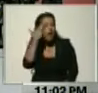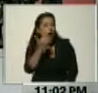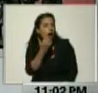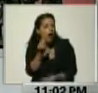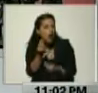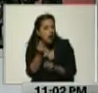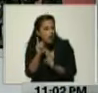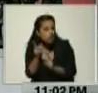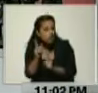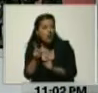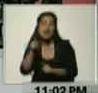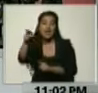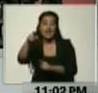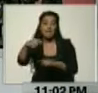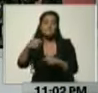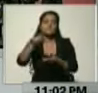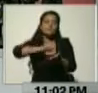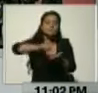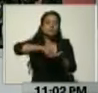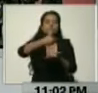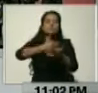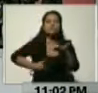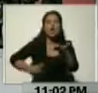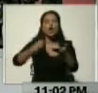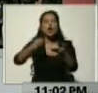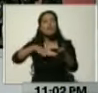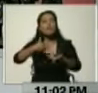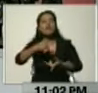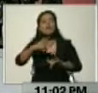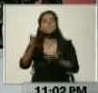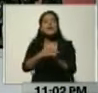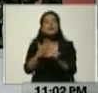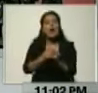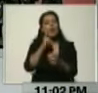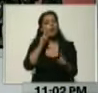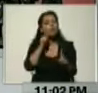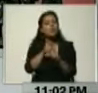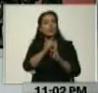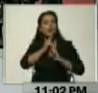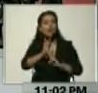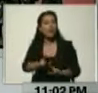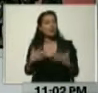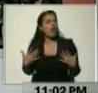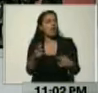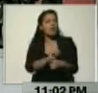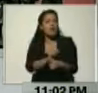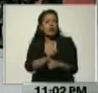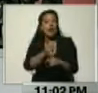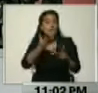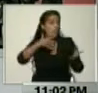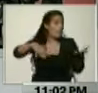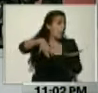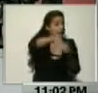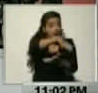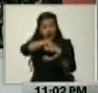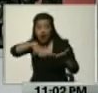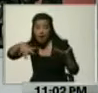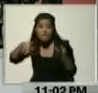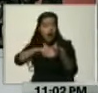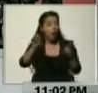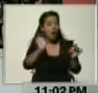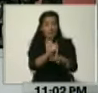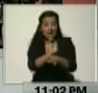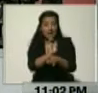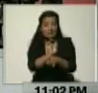y respuesta temprana de conflicto. Según la guía, ofrece mecanismos que permiten adelantarse al estallido y expansión de